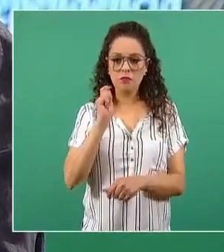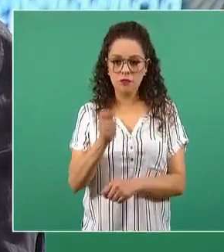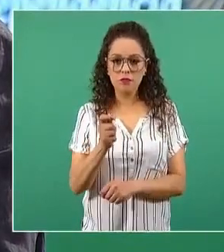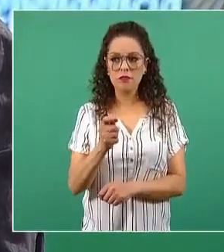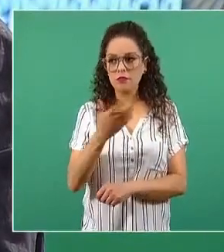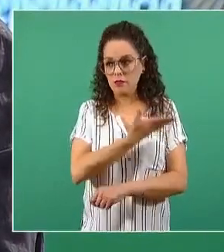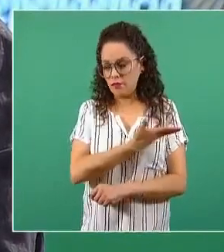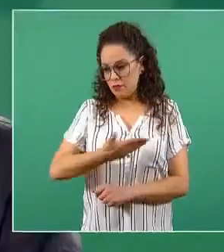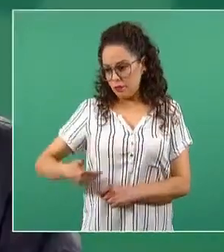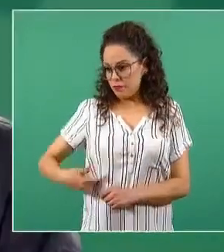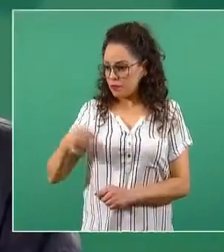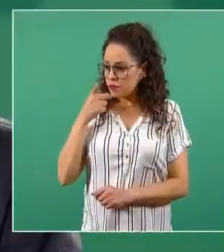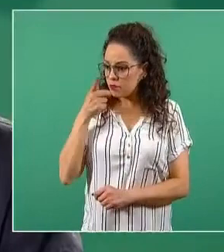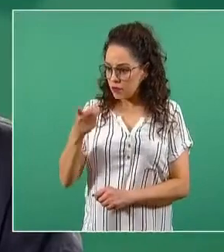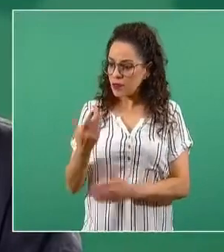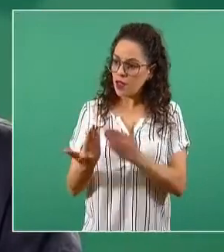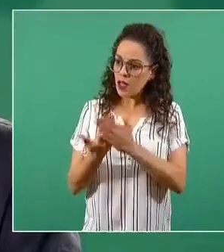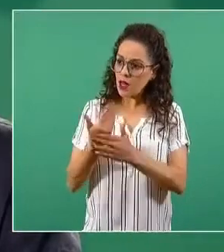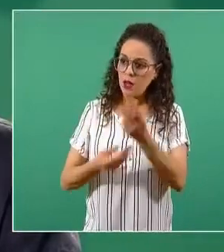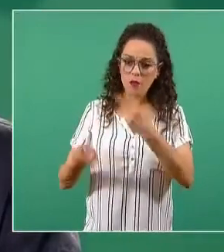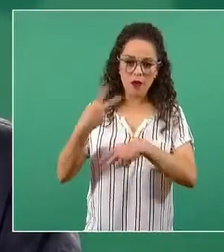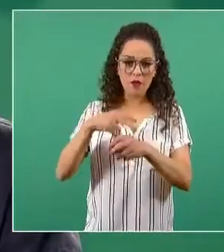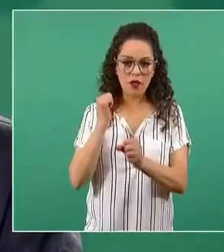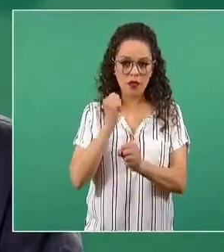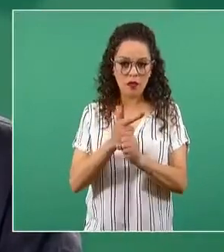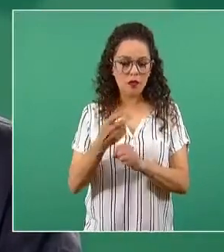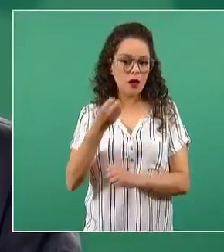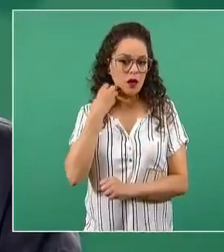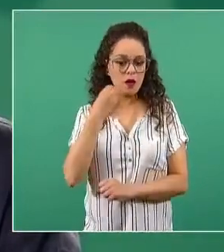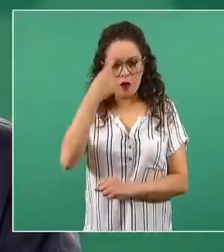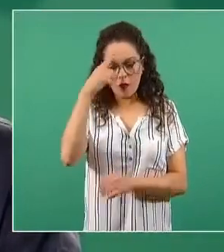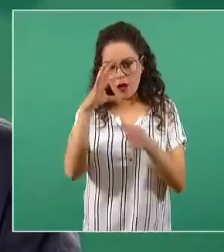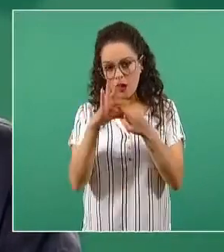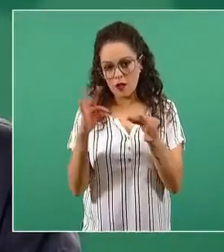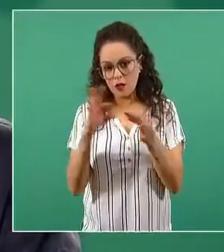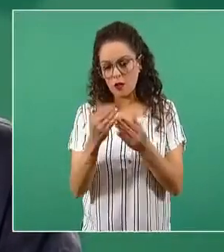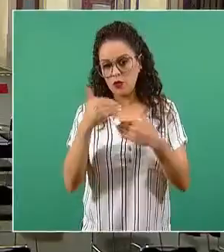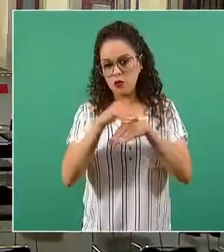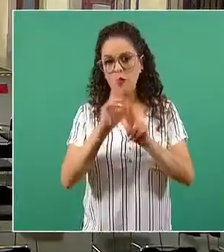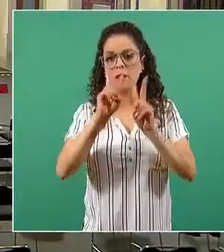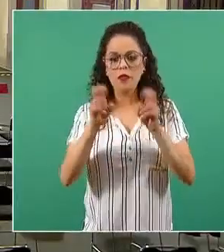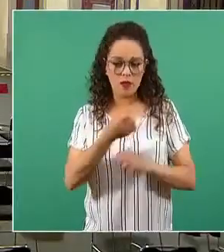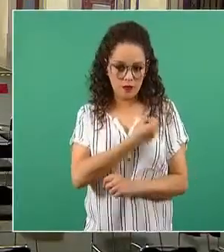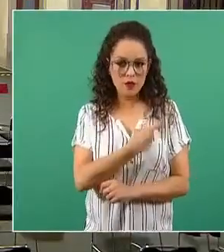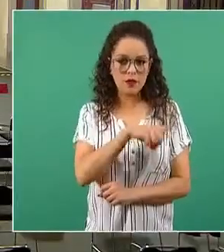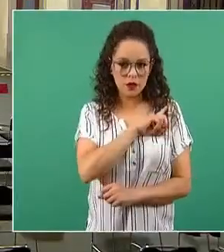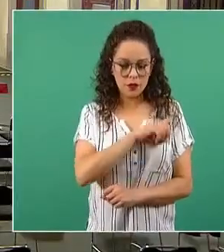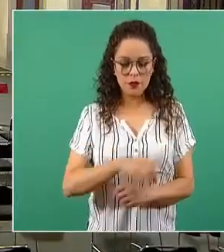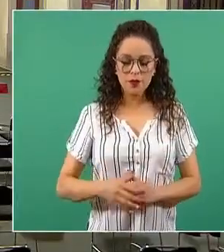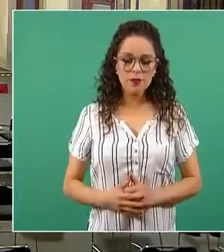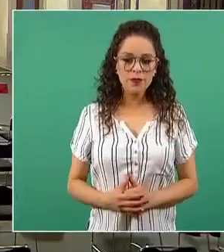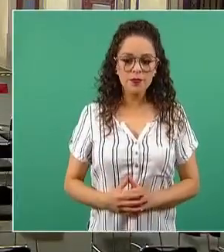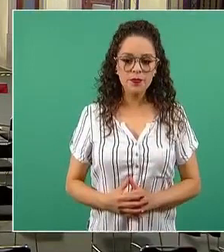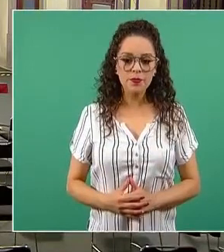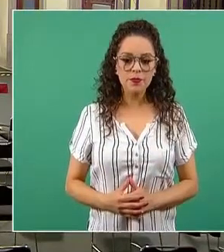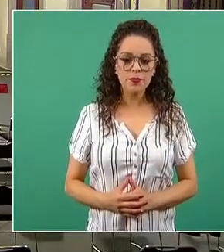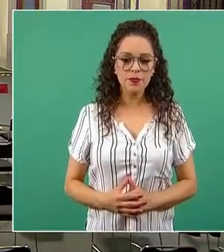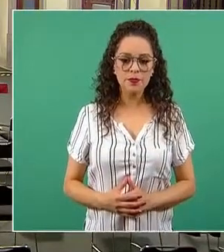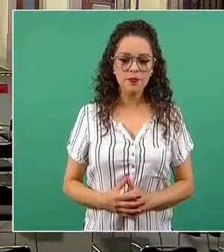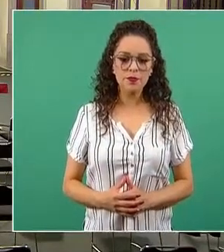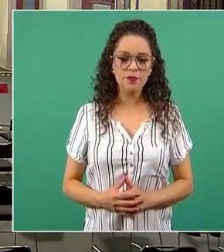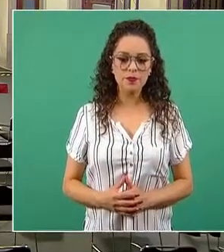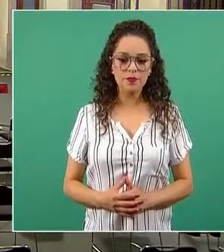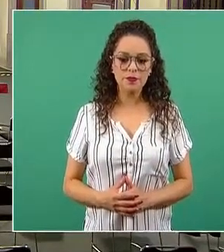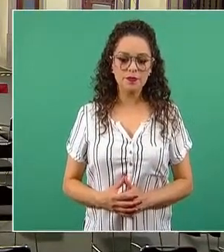invitación del presidente de venir al Pulso de la Salud los martes en la conferencia matutina. Por